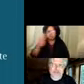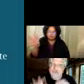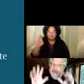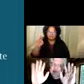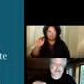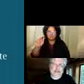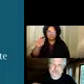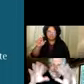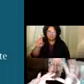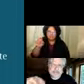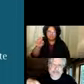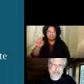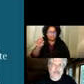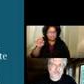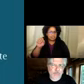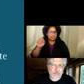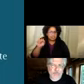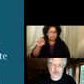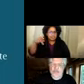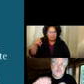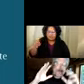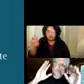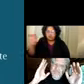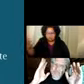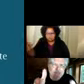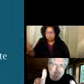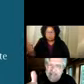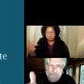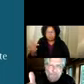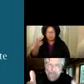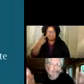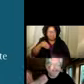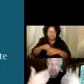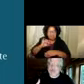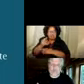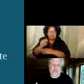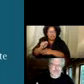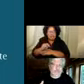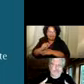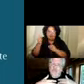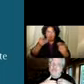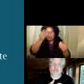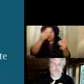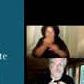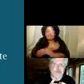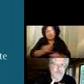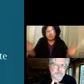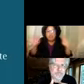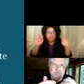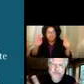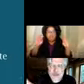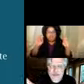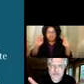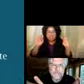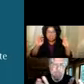nuestro sitio web, que es el nasdds.org. Y lo va a recibir al fin de este seminario web. Todo